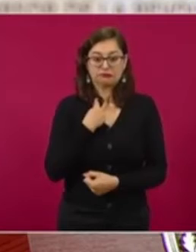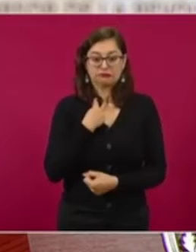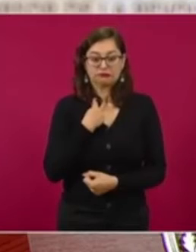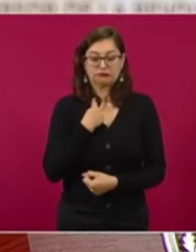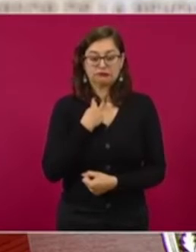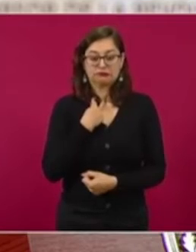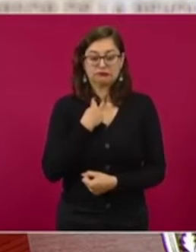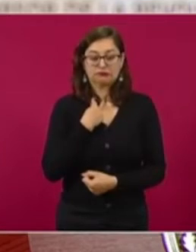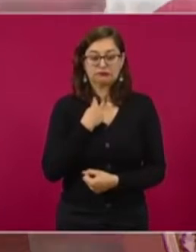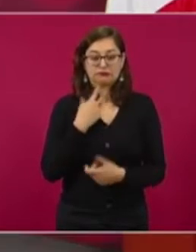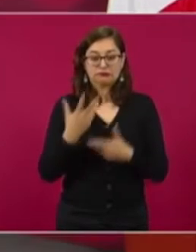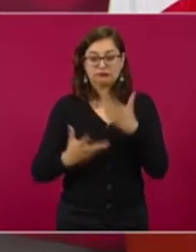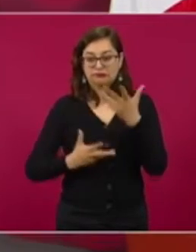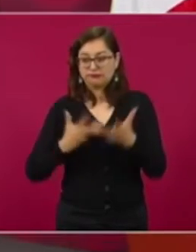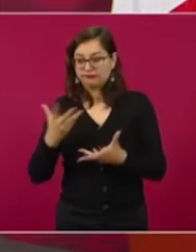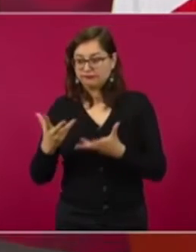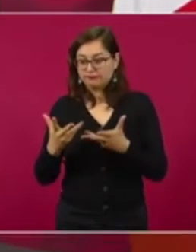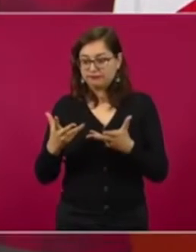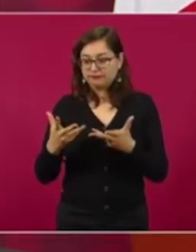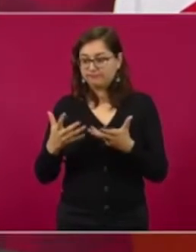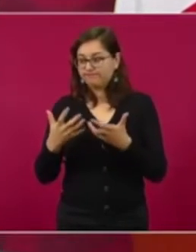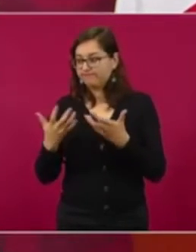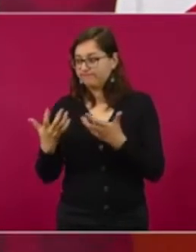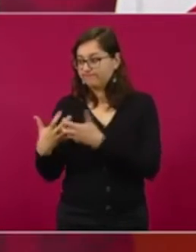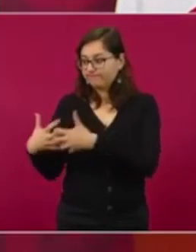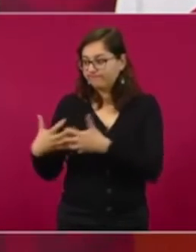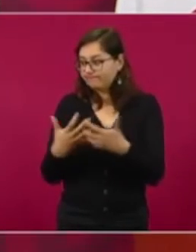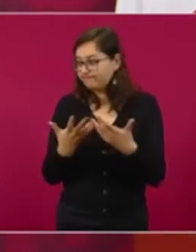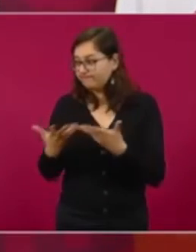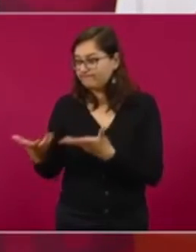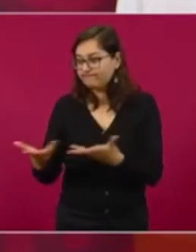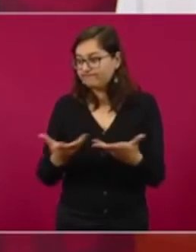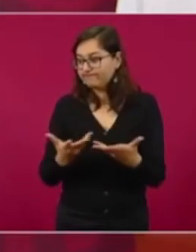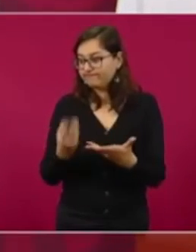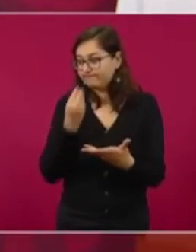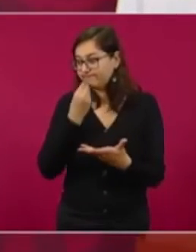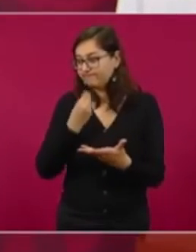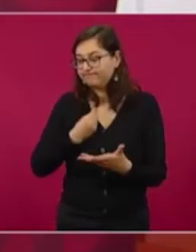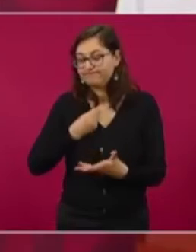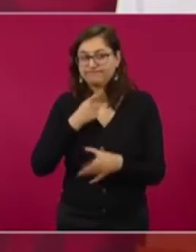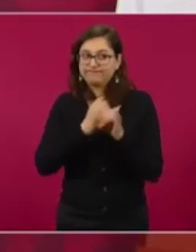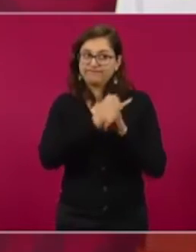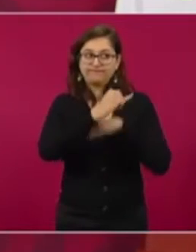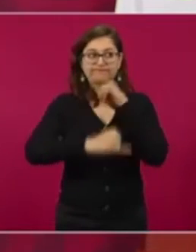tuvo que acudir los accionistas a un fondo.